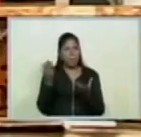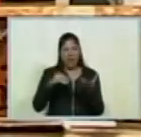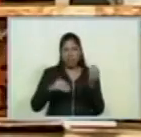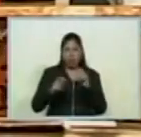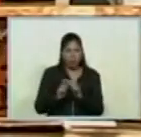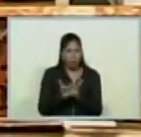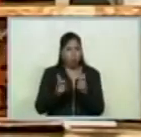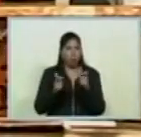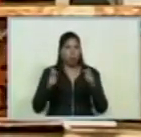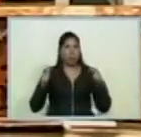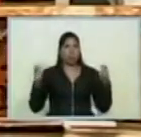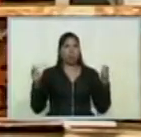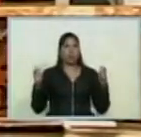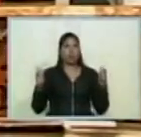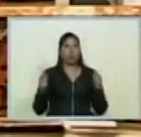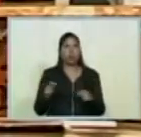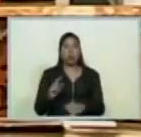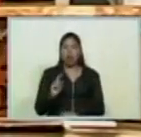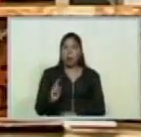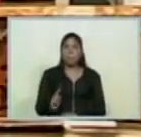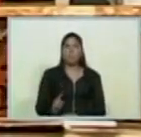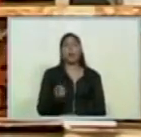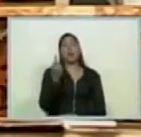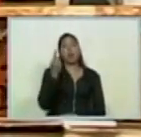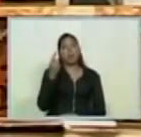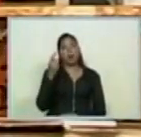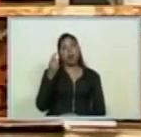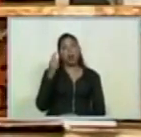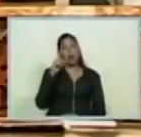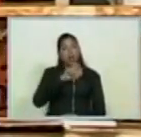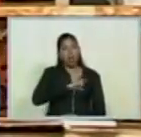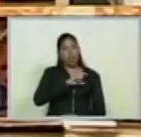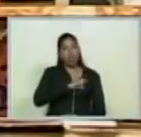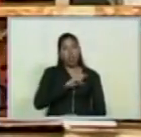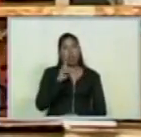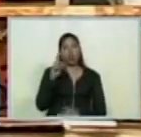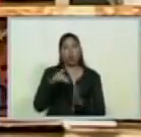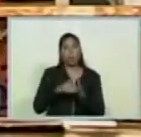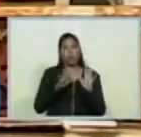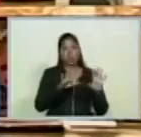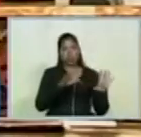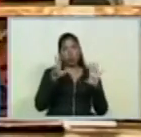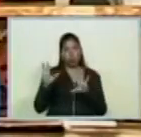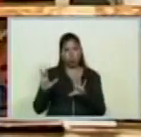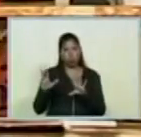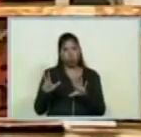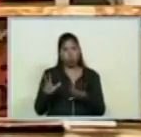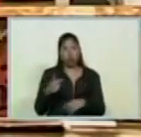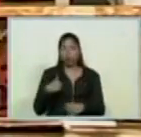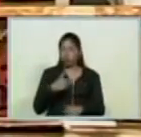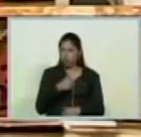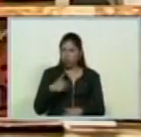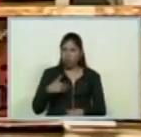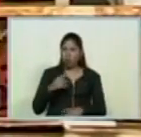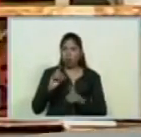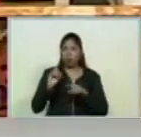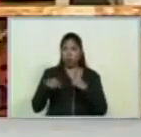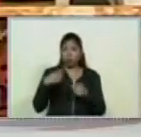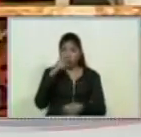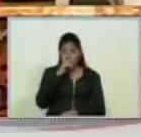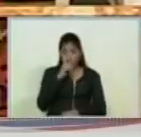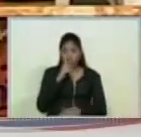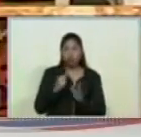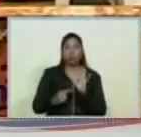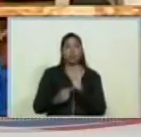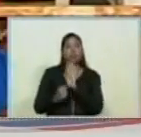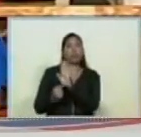socialistas en una nueva etapa a partir del 1 de enero del 2018. Les doy esa tarea. Yo quiero arrancar el 2018 con un nuevo plan de